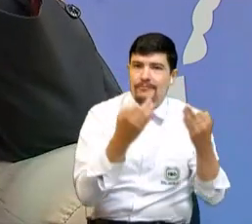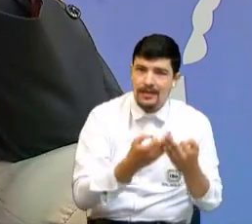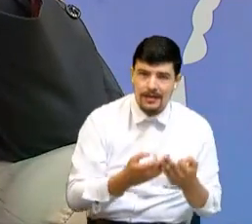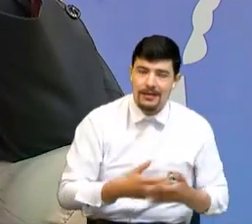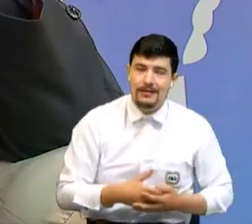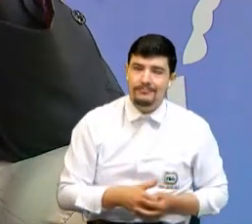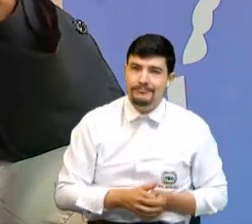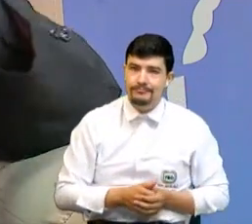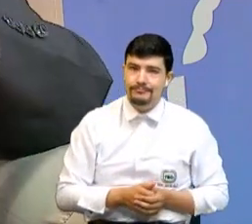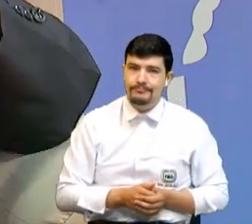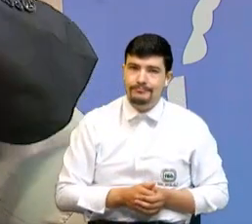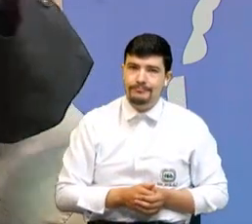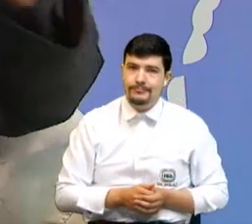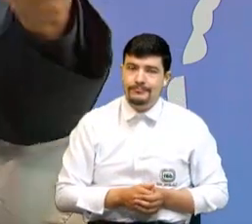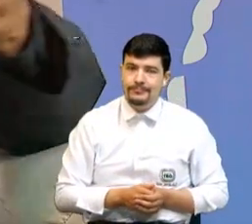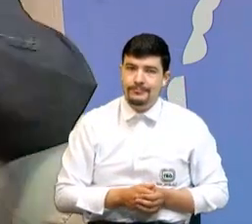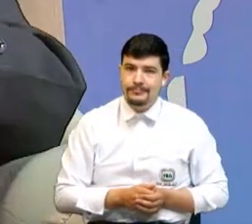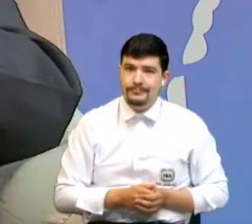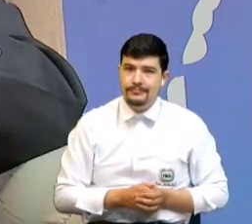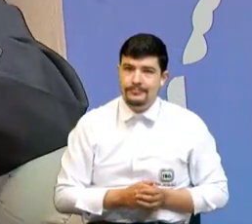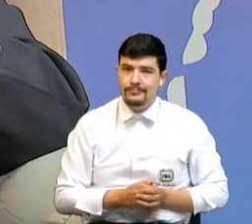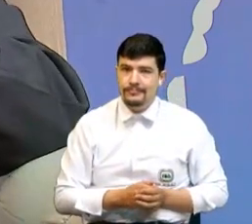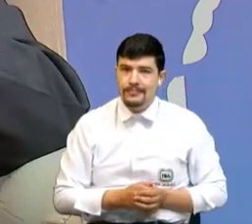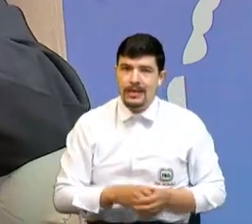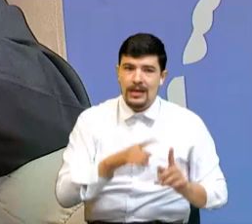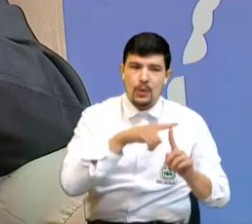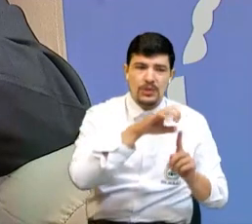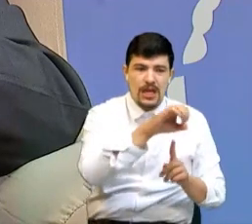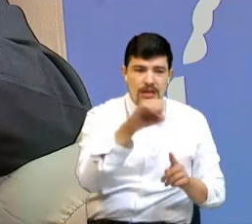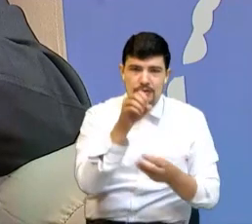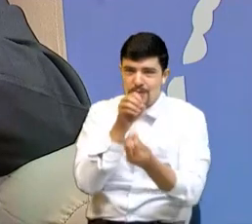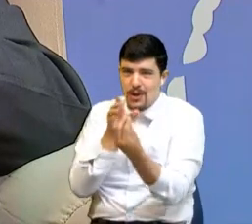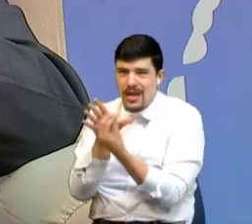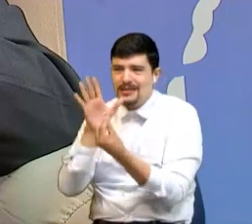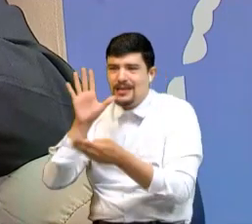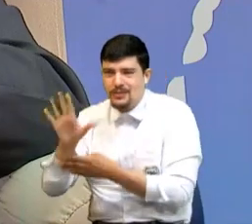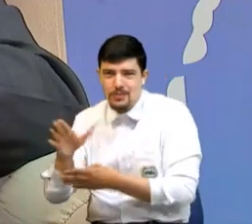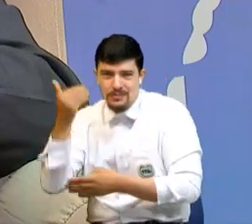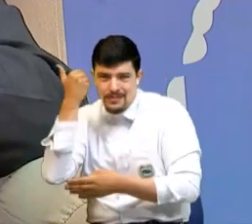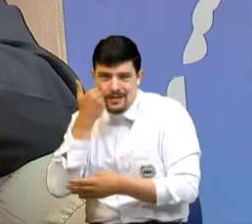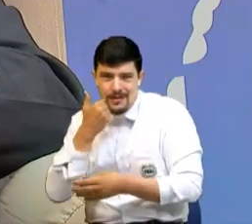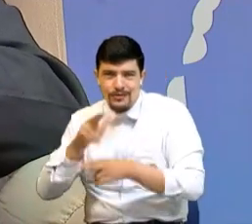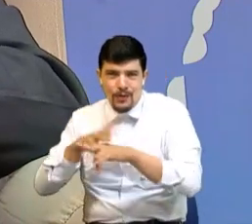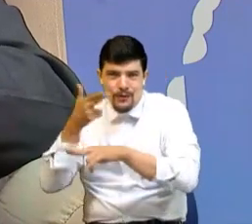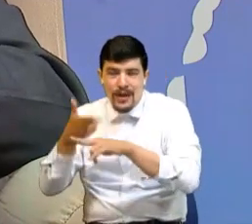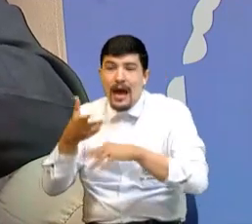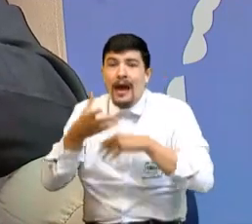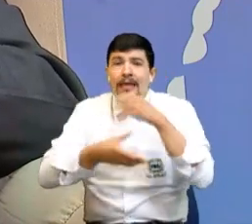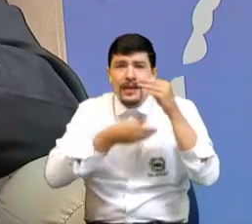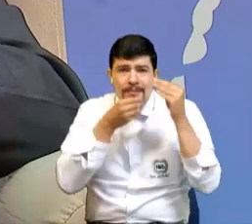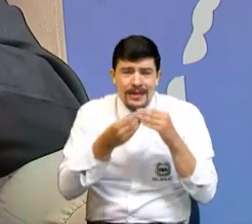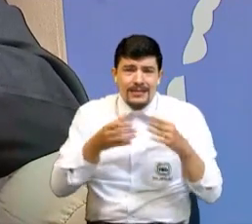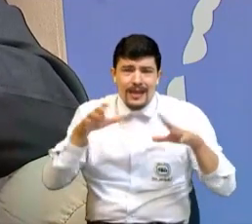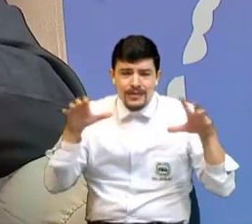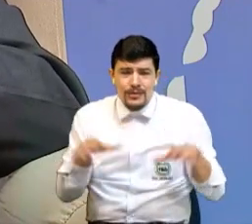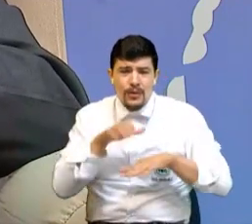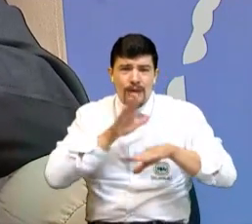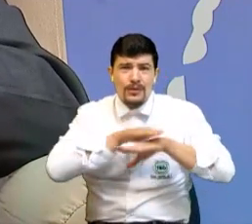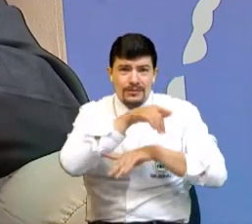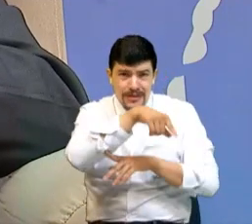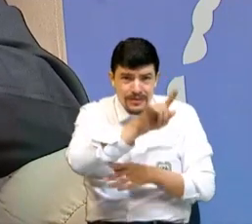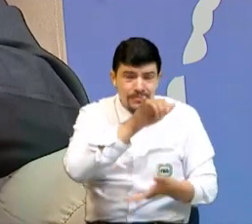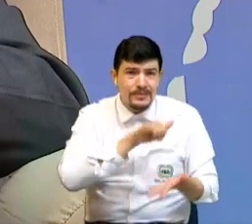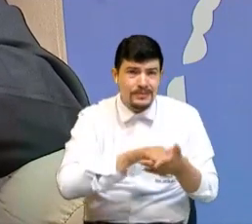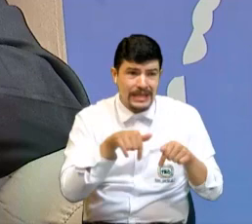donde los unos han abusado de los otros y el reflejo y las secuelas que se dejan